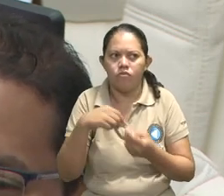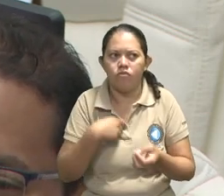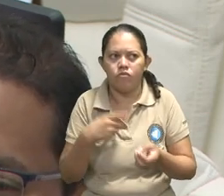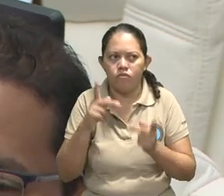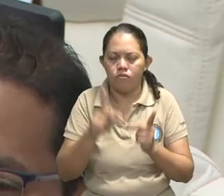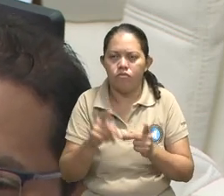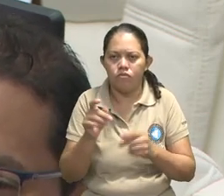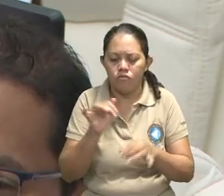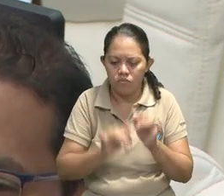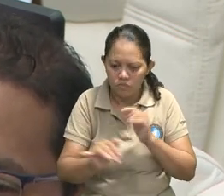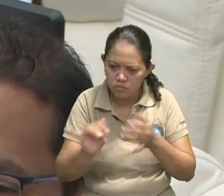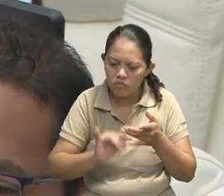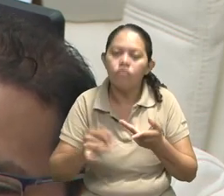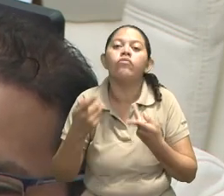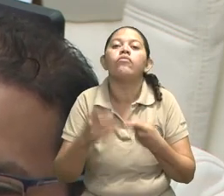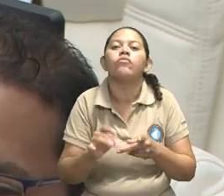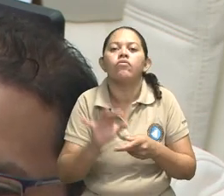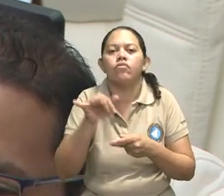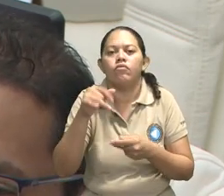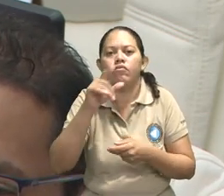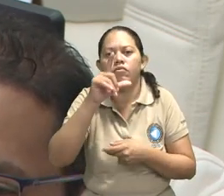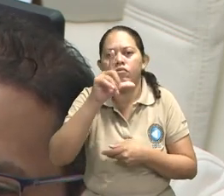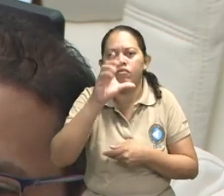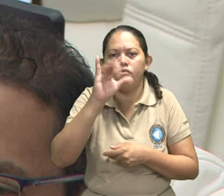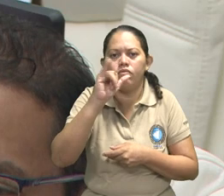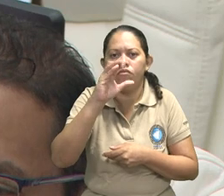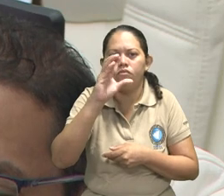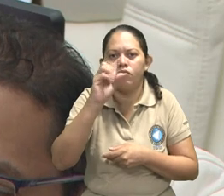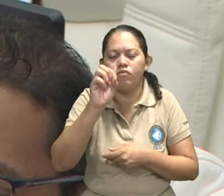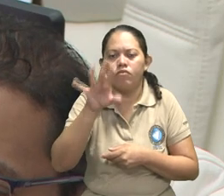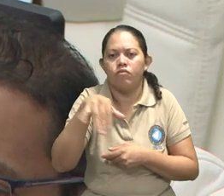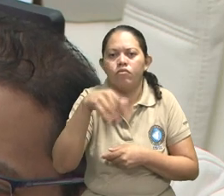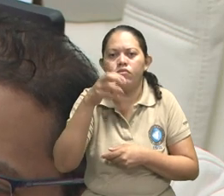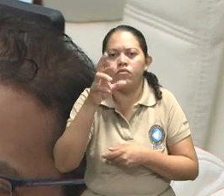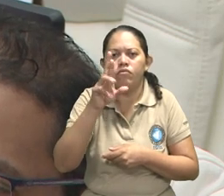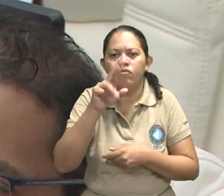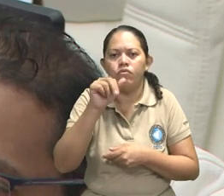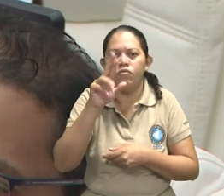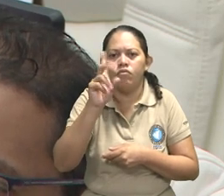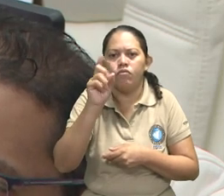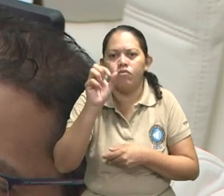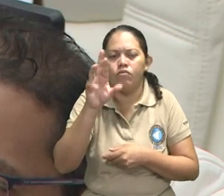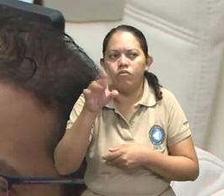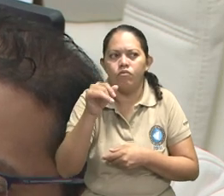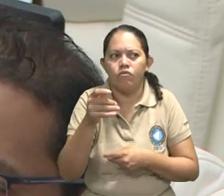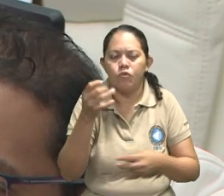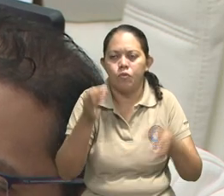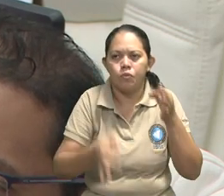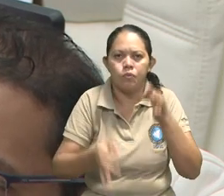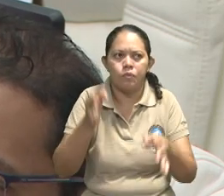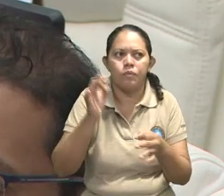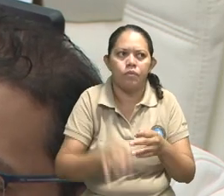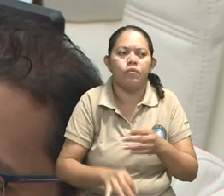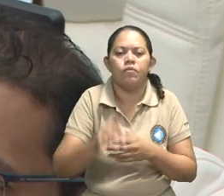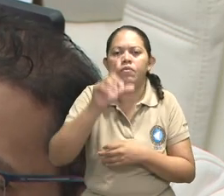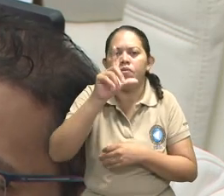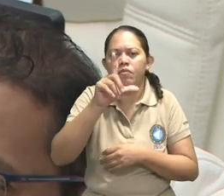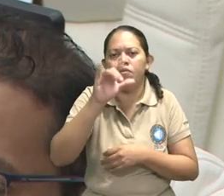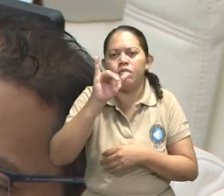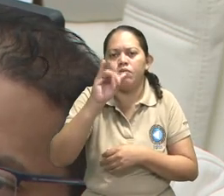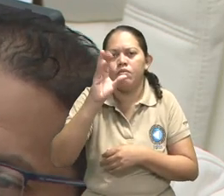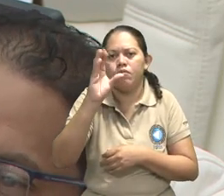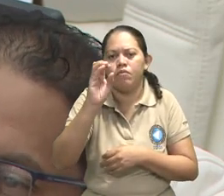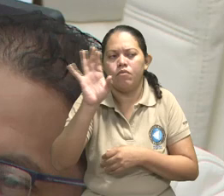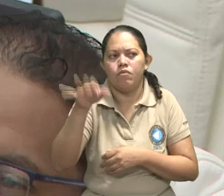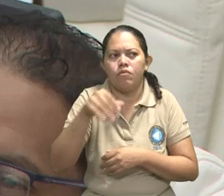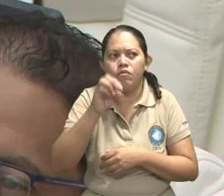Atención a Operadores y Usuarios, licenciado Eduardo Martín Salguera, de la Dirección Jurídica, y licenciado Israel